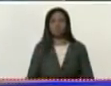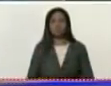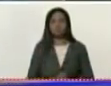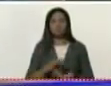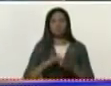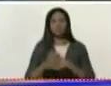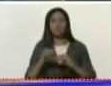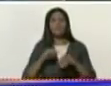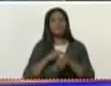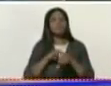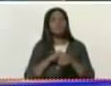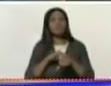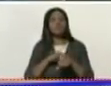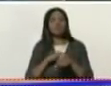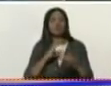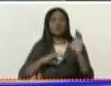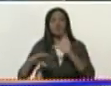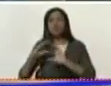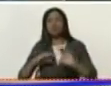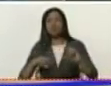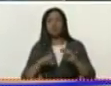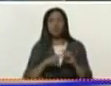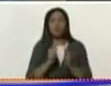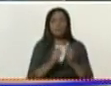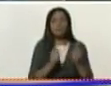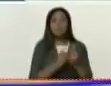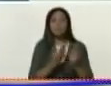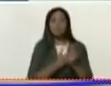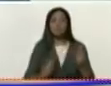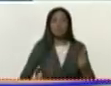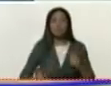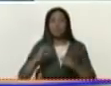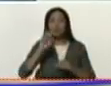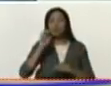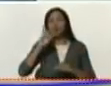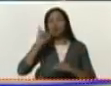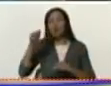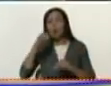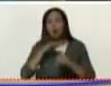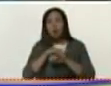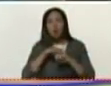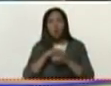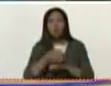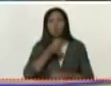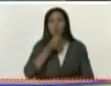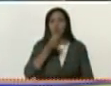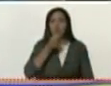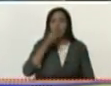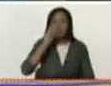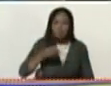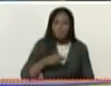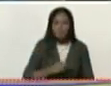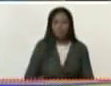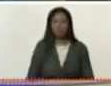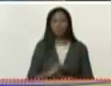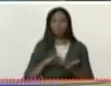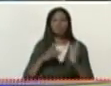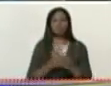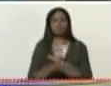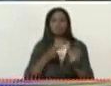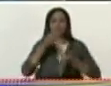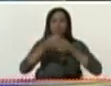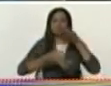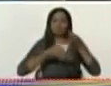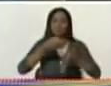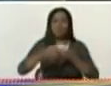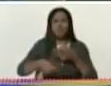el ministro de Comunicación, vicepresidente Jorge Rodríguez, dio una rueda de prensa bastante explícita